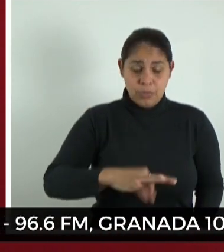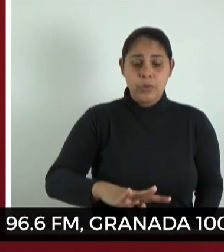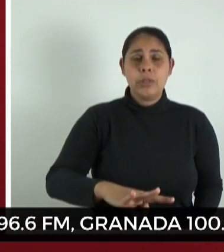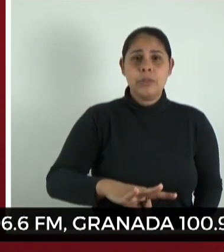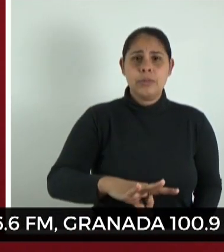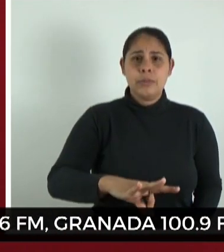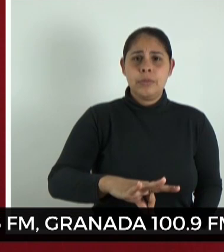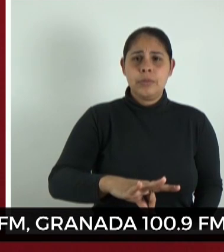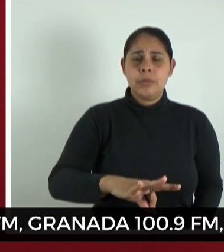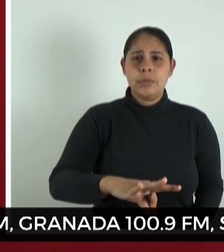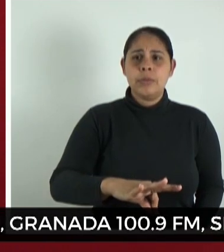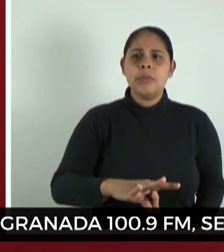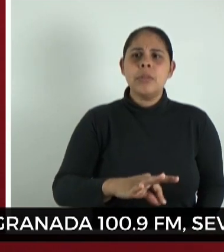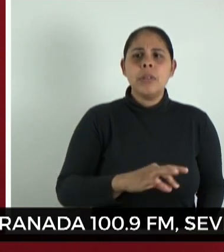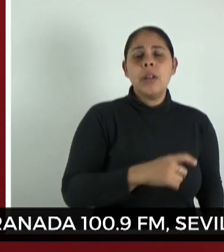era para los judíos,